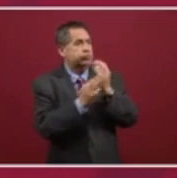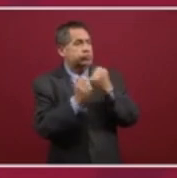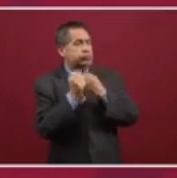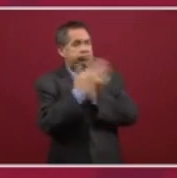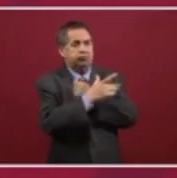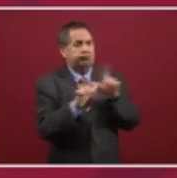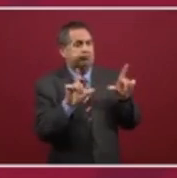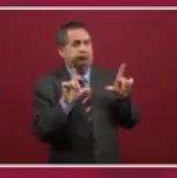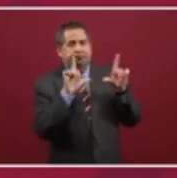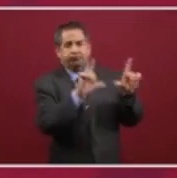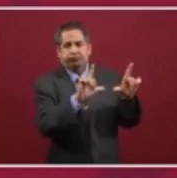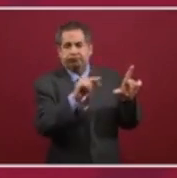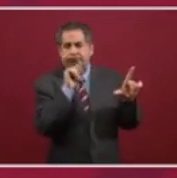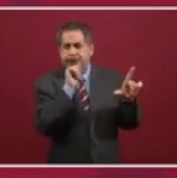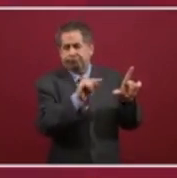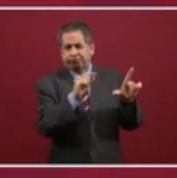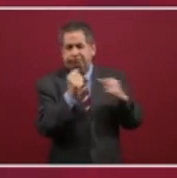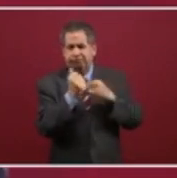un